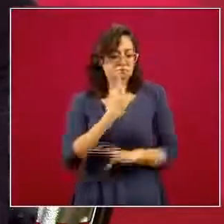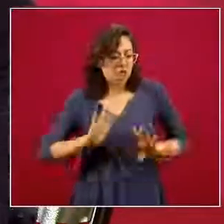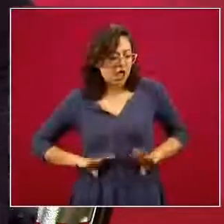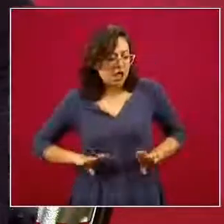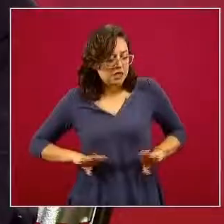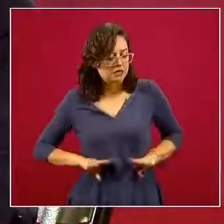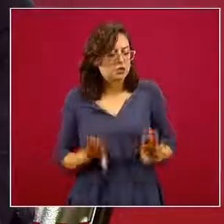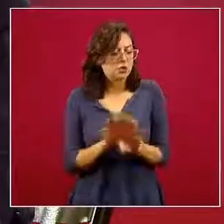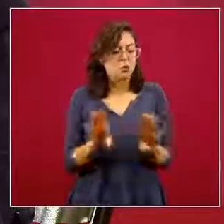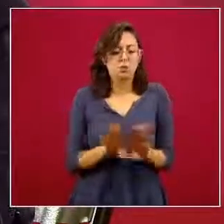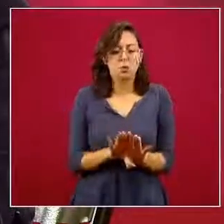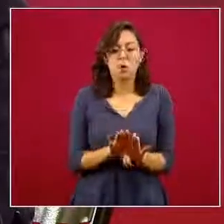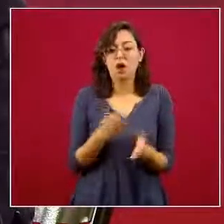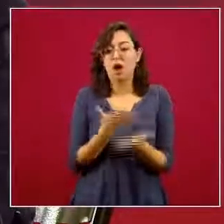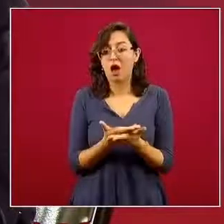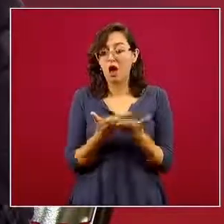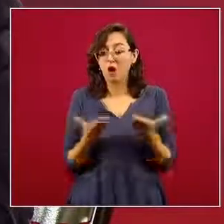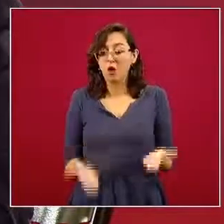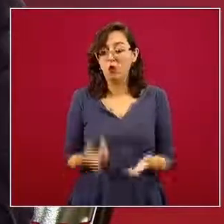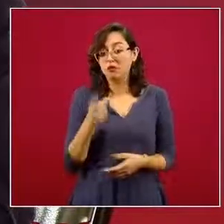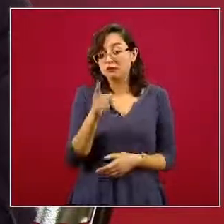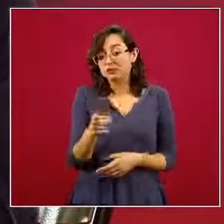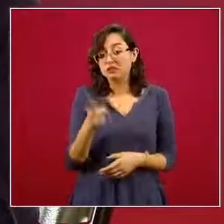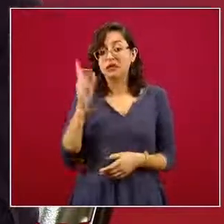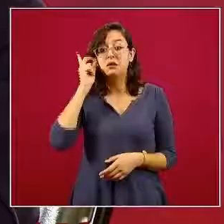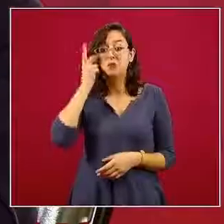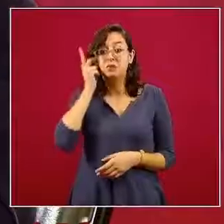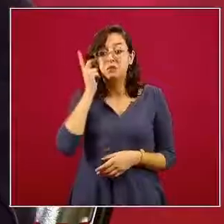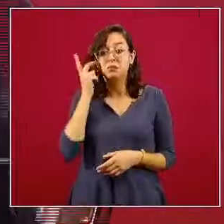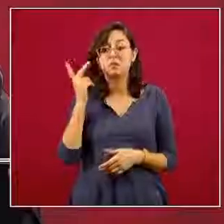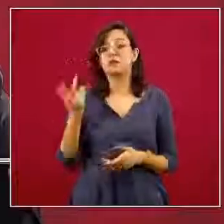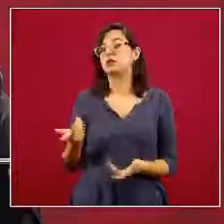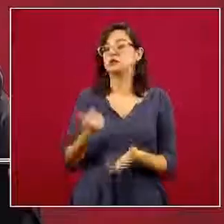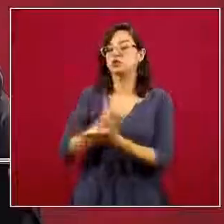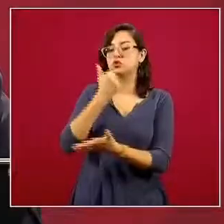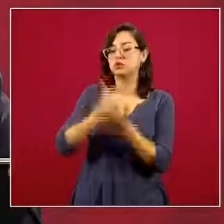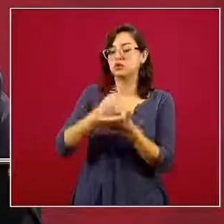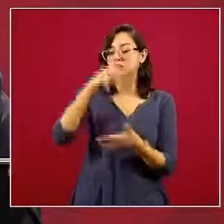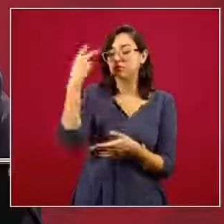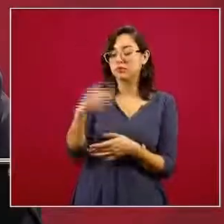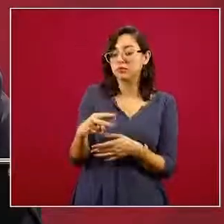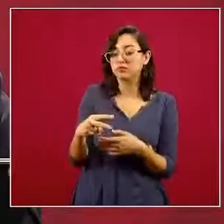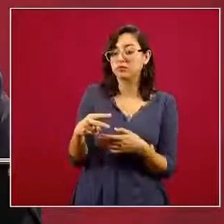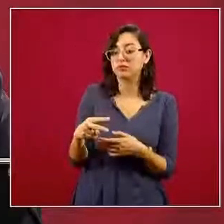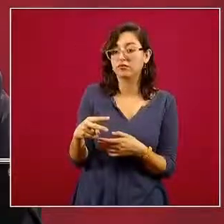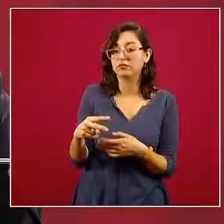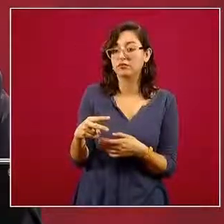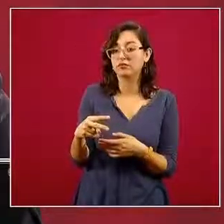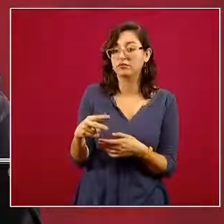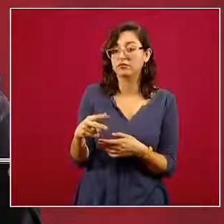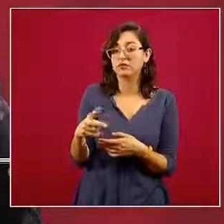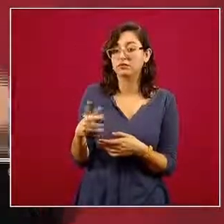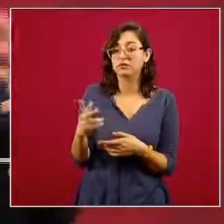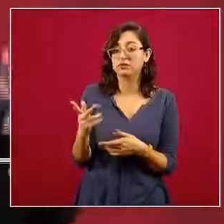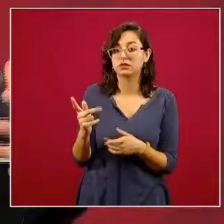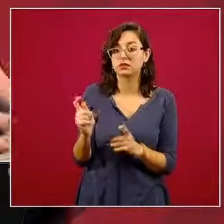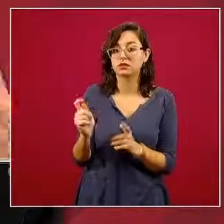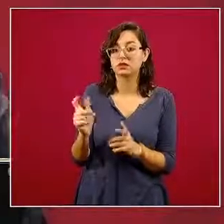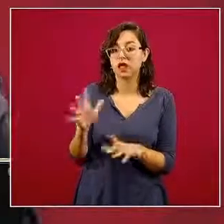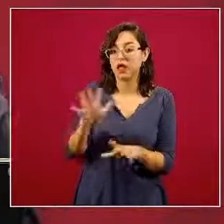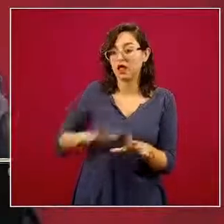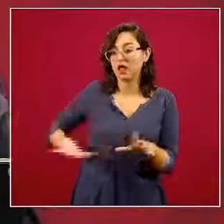características. En este caso, dado que el hipódromo, si es que nos referimos al de la Ciudad de México, está en la